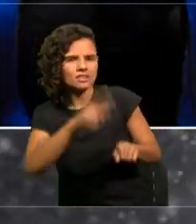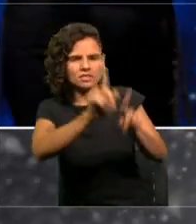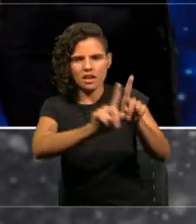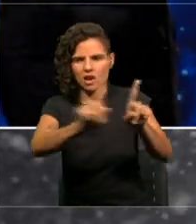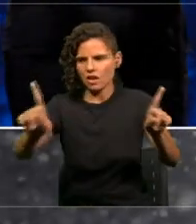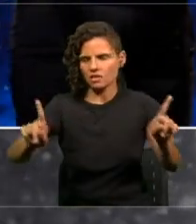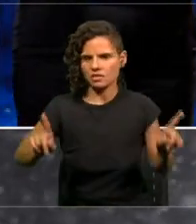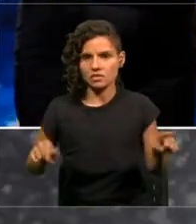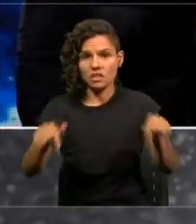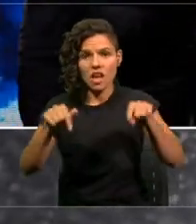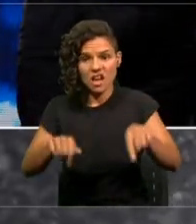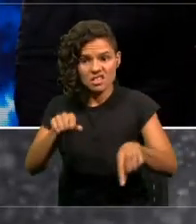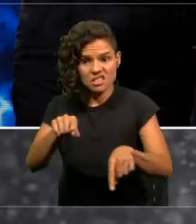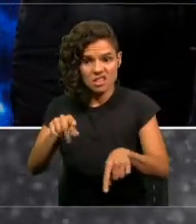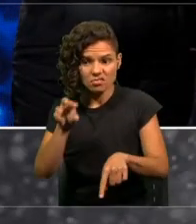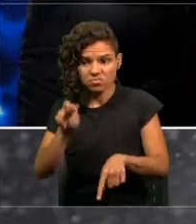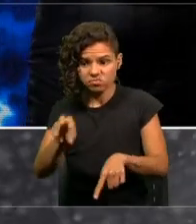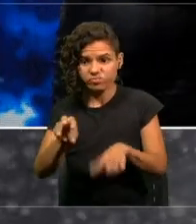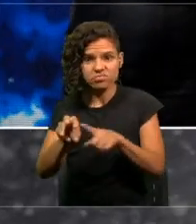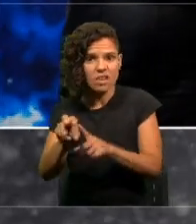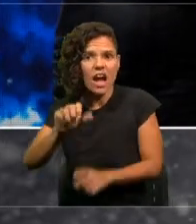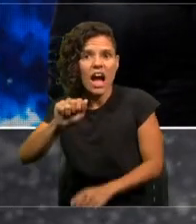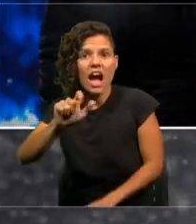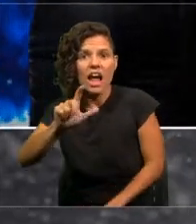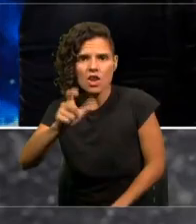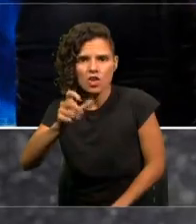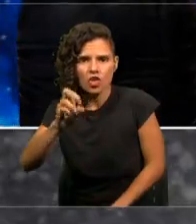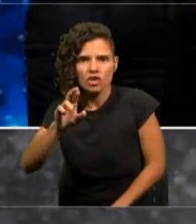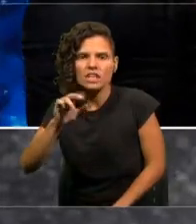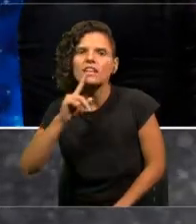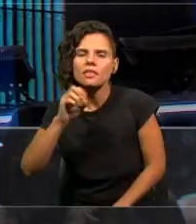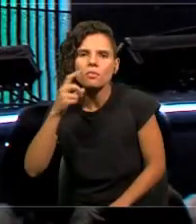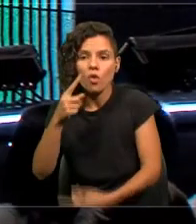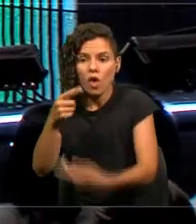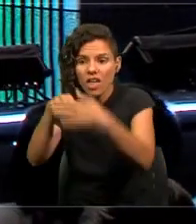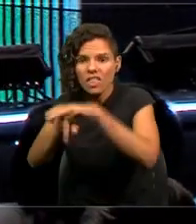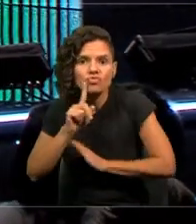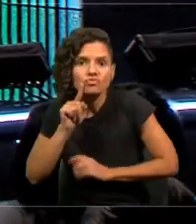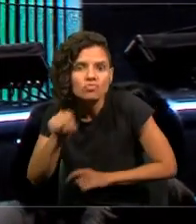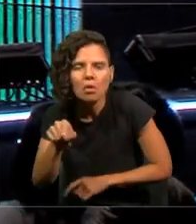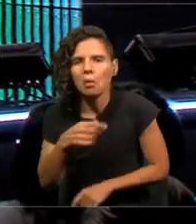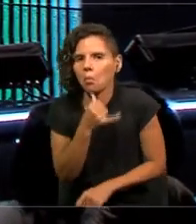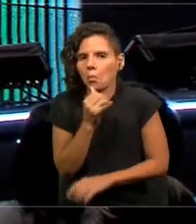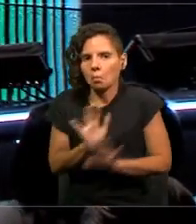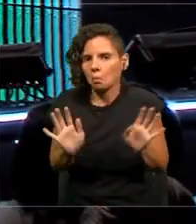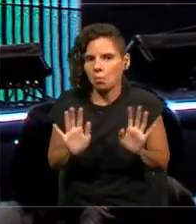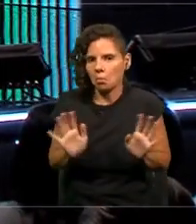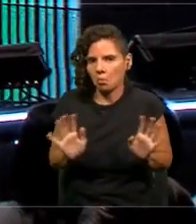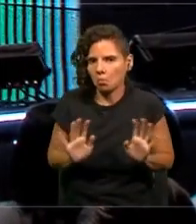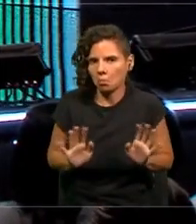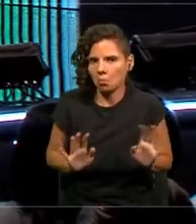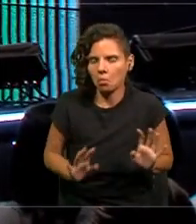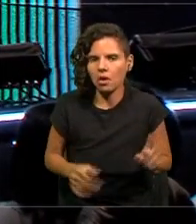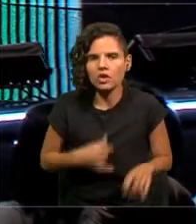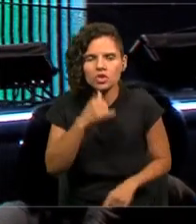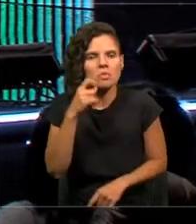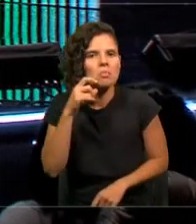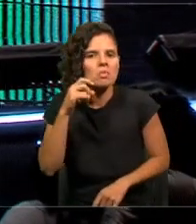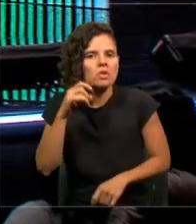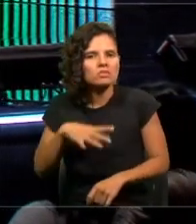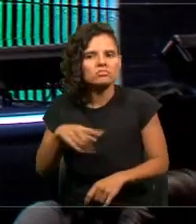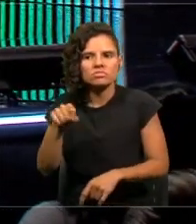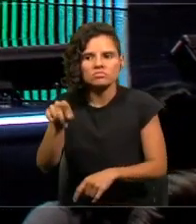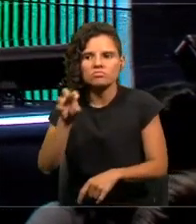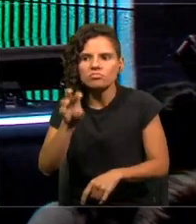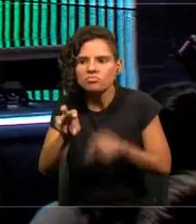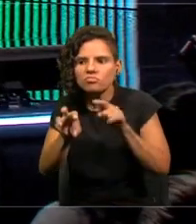nosotros no tenemos idea cuál es su propio contenido no tenemos claro bien si es que efectivamente